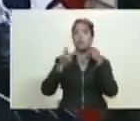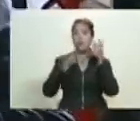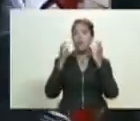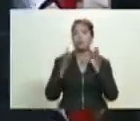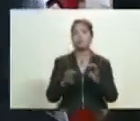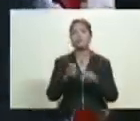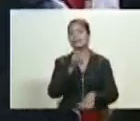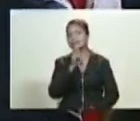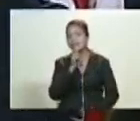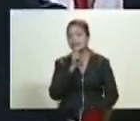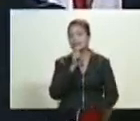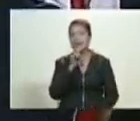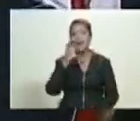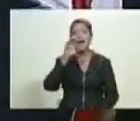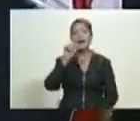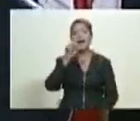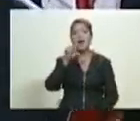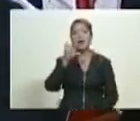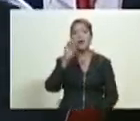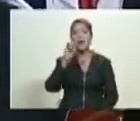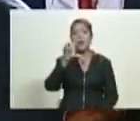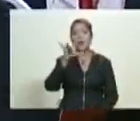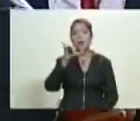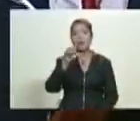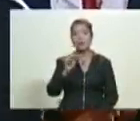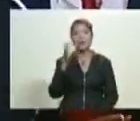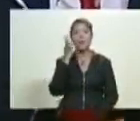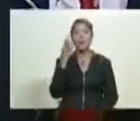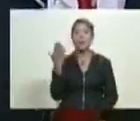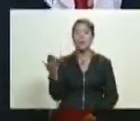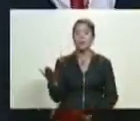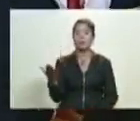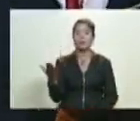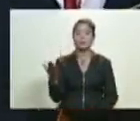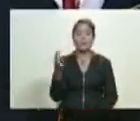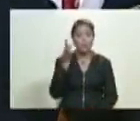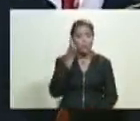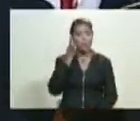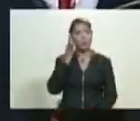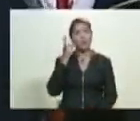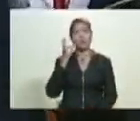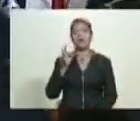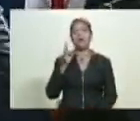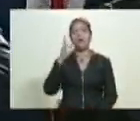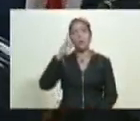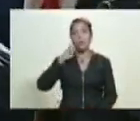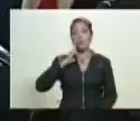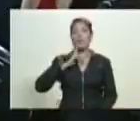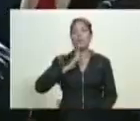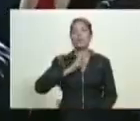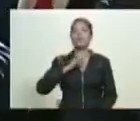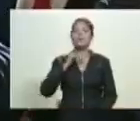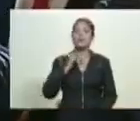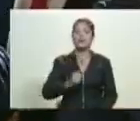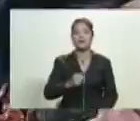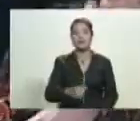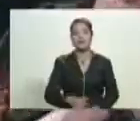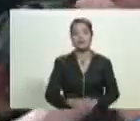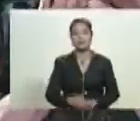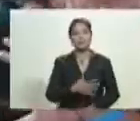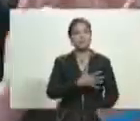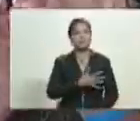Me refiero a Carolis Pérez, compañera, mujer bolivariana